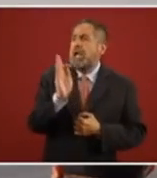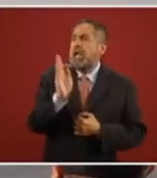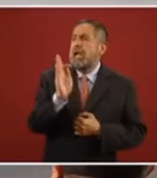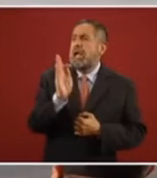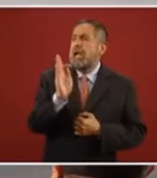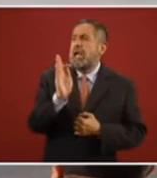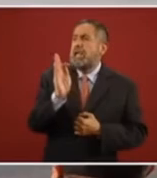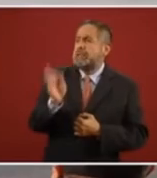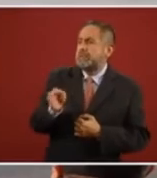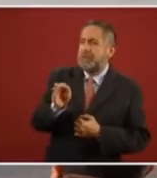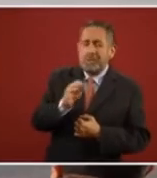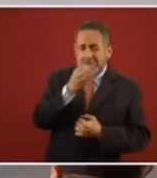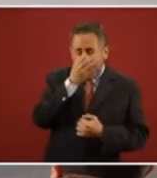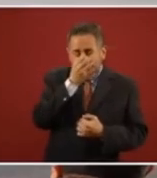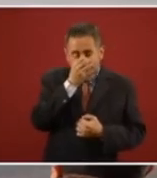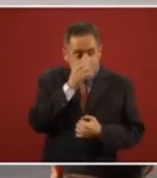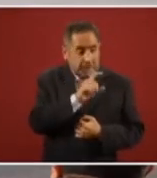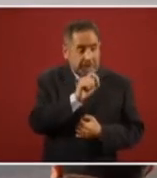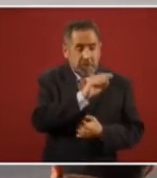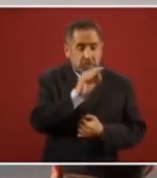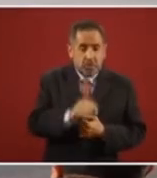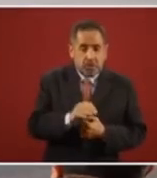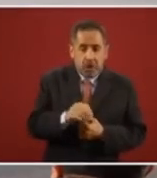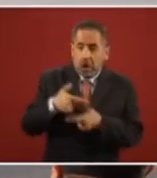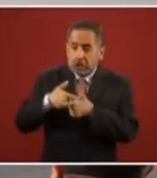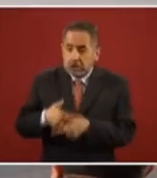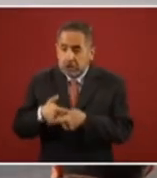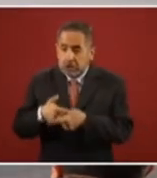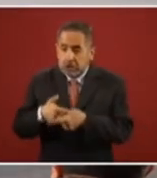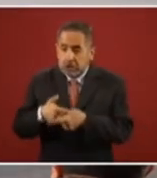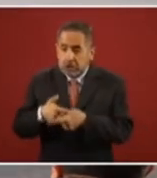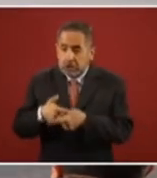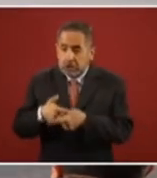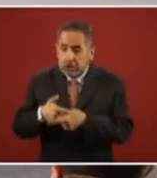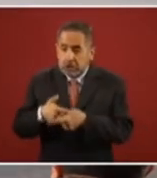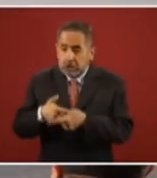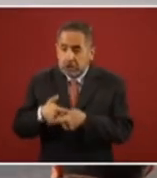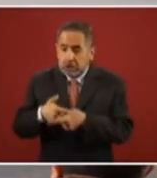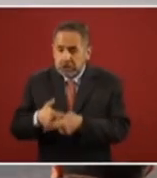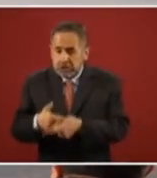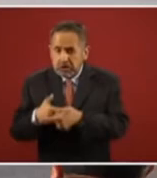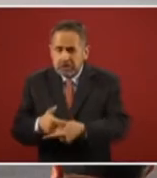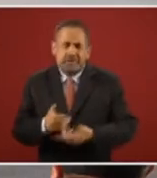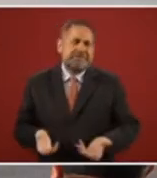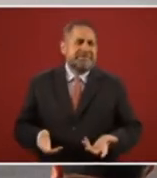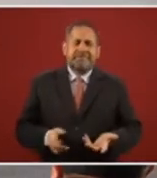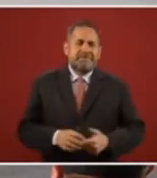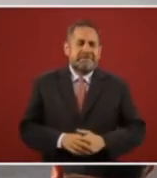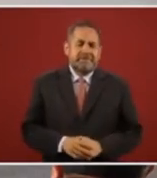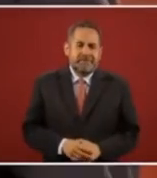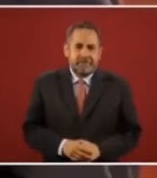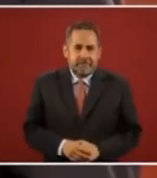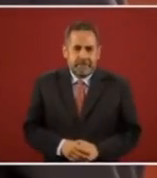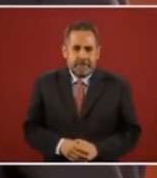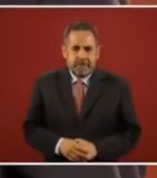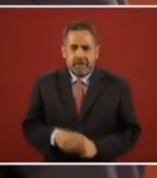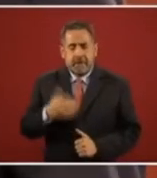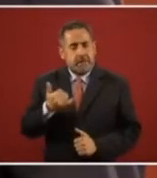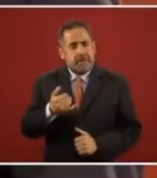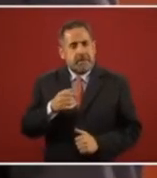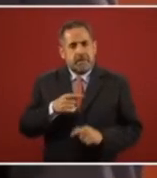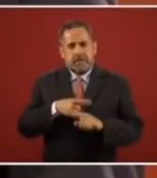excepto y hoy está en y sister y